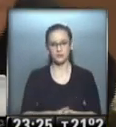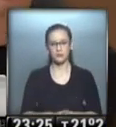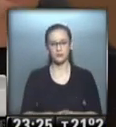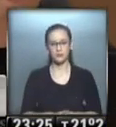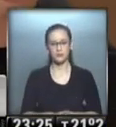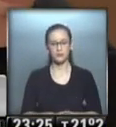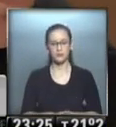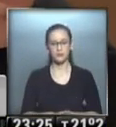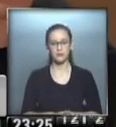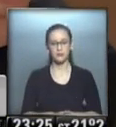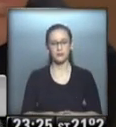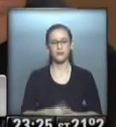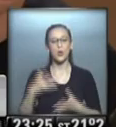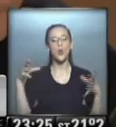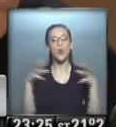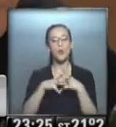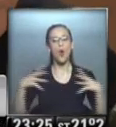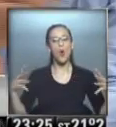Es voluntad de UNED.